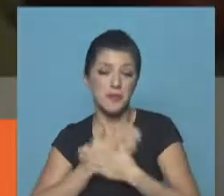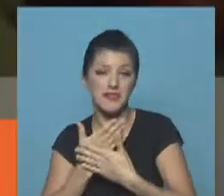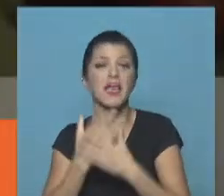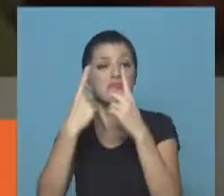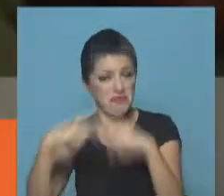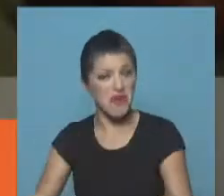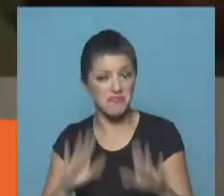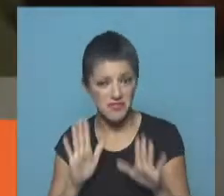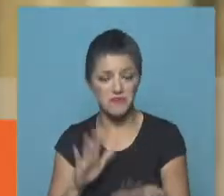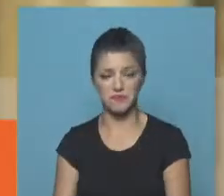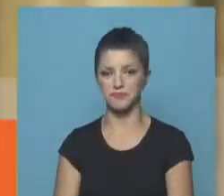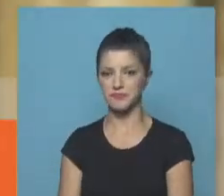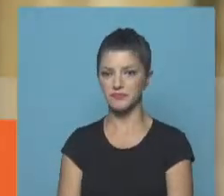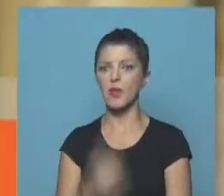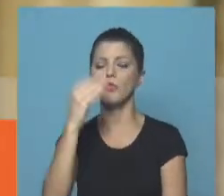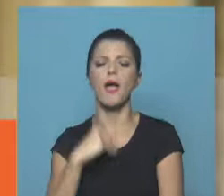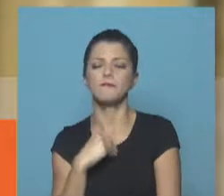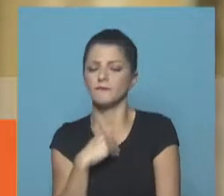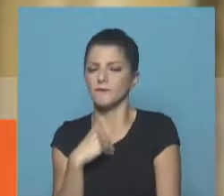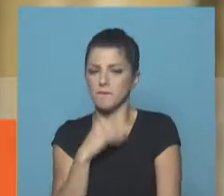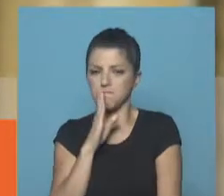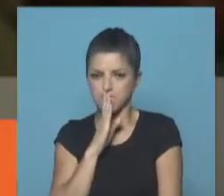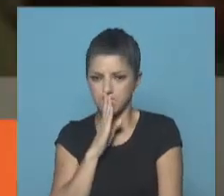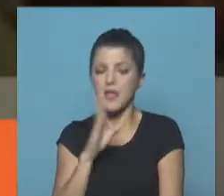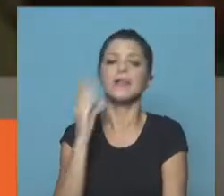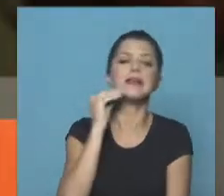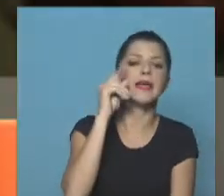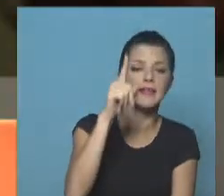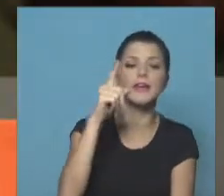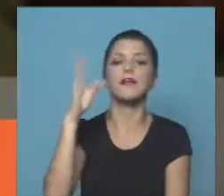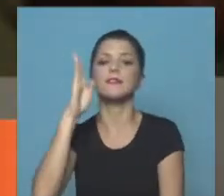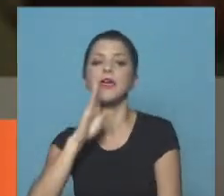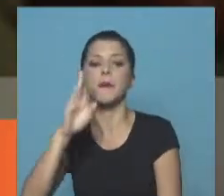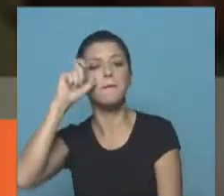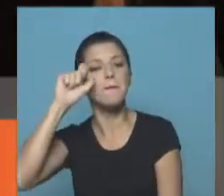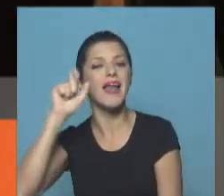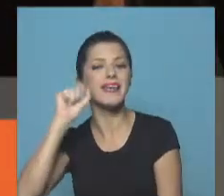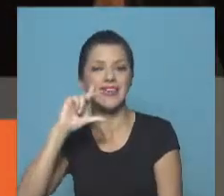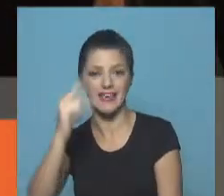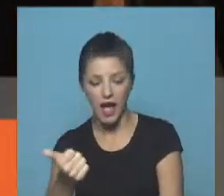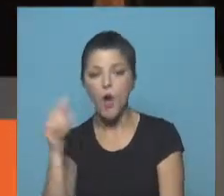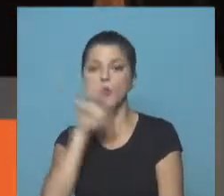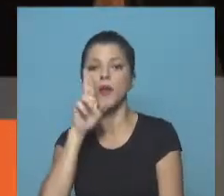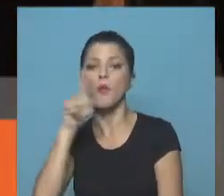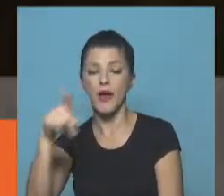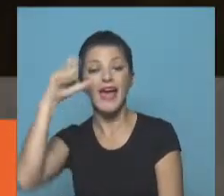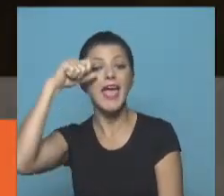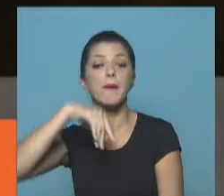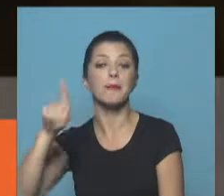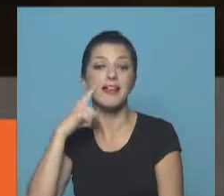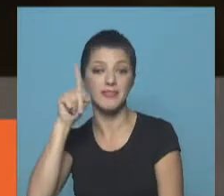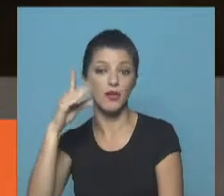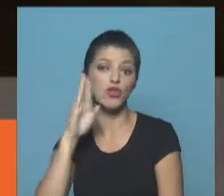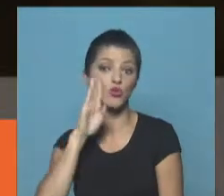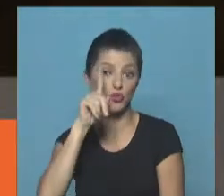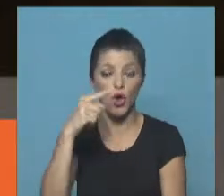diferente. Una pasión silenciosa. Coproducción de Inglaterra y Bélgica, biografía de una poetisa estadounidense, Emily Dickinson, y